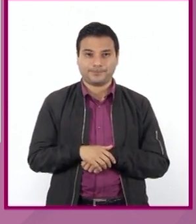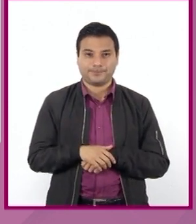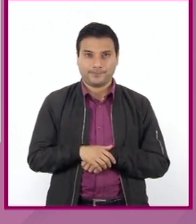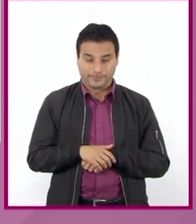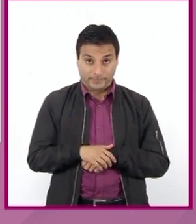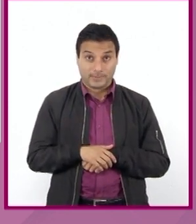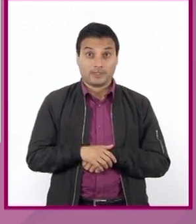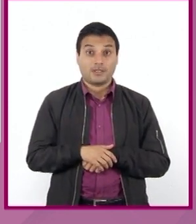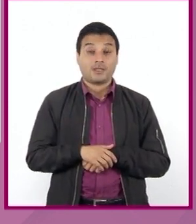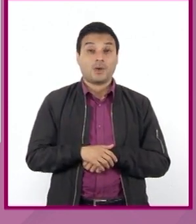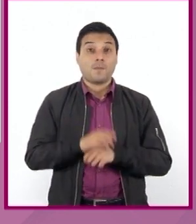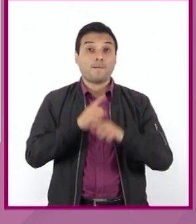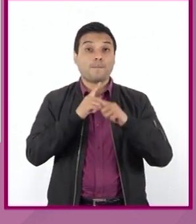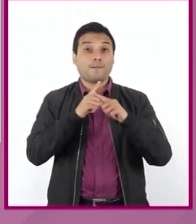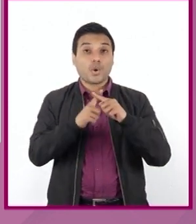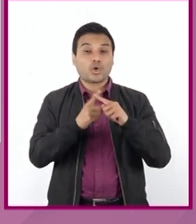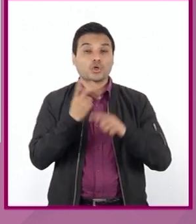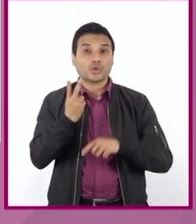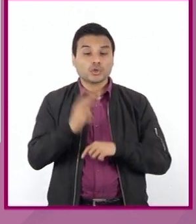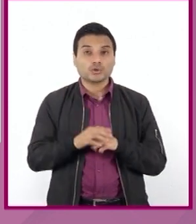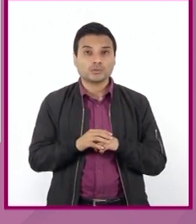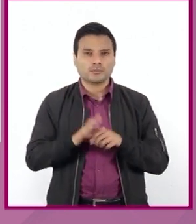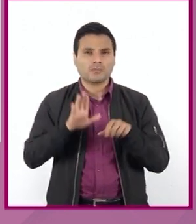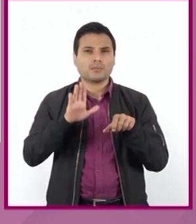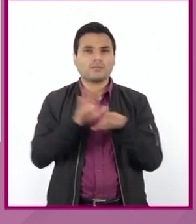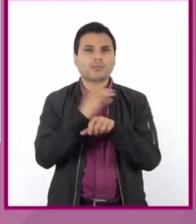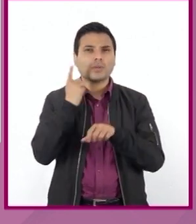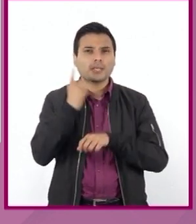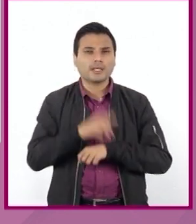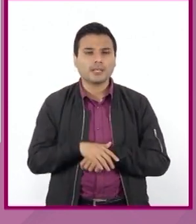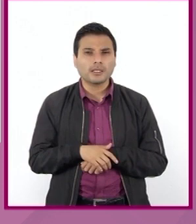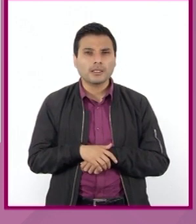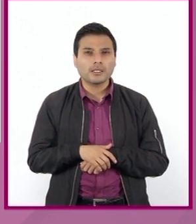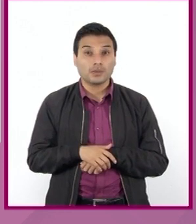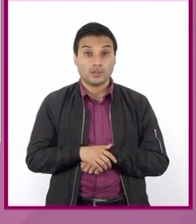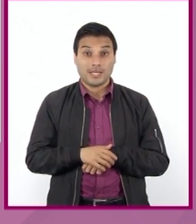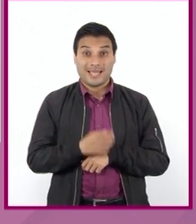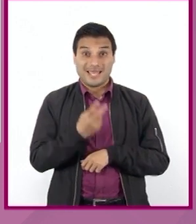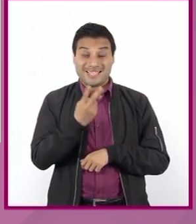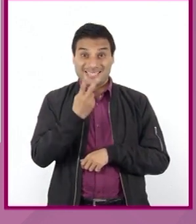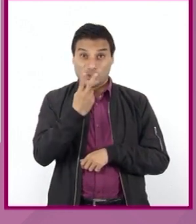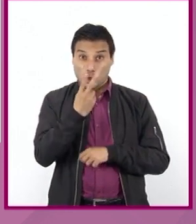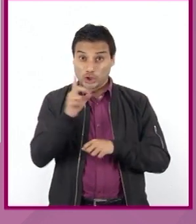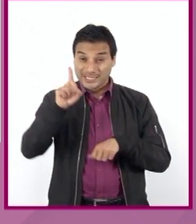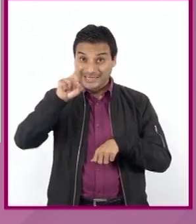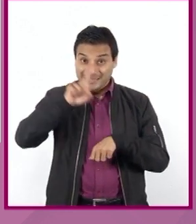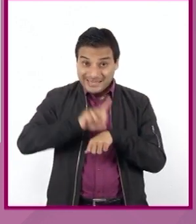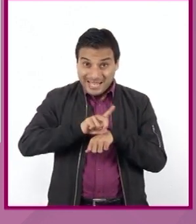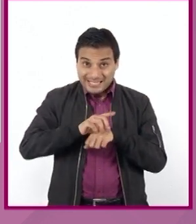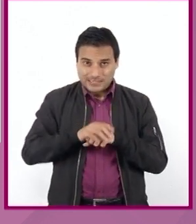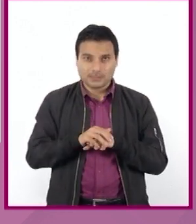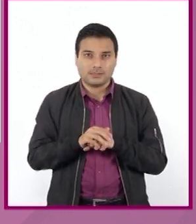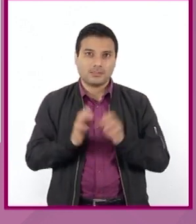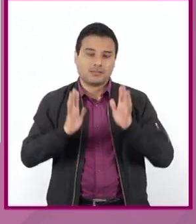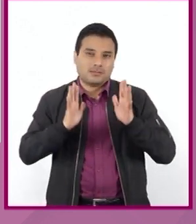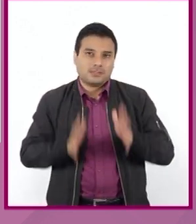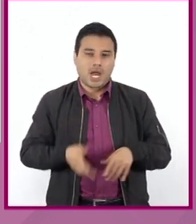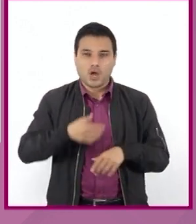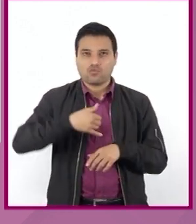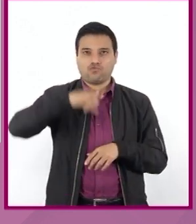2. Esto es debido a que para el segundo día ya se ha consumido el doble de refresco que el primer